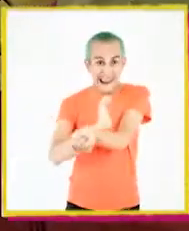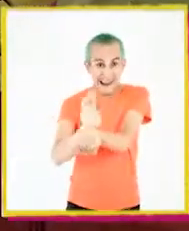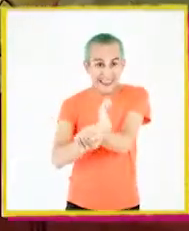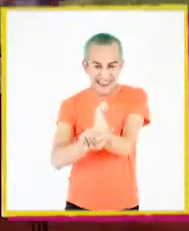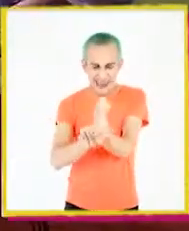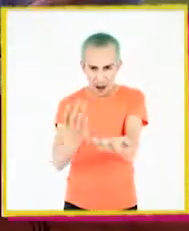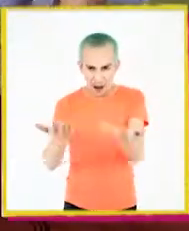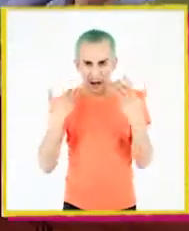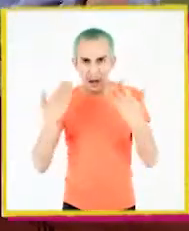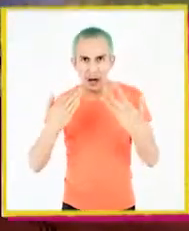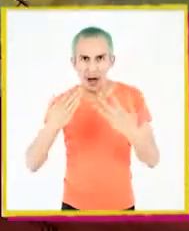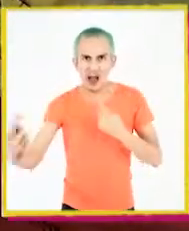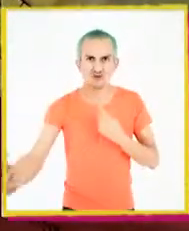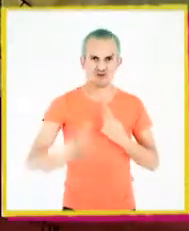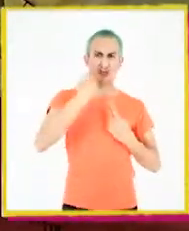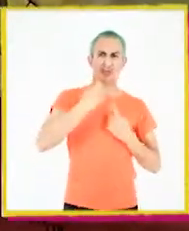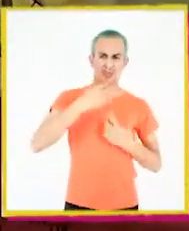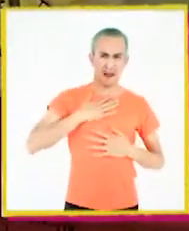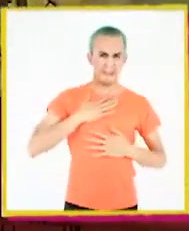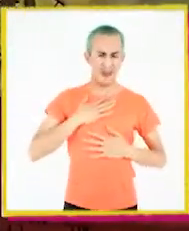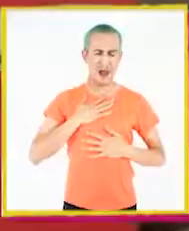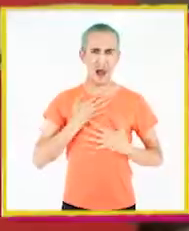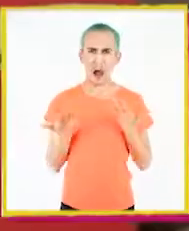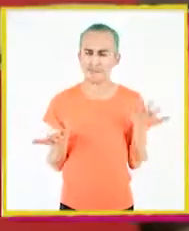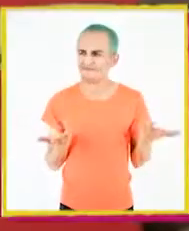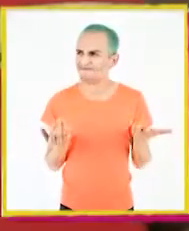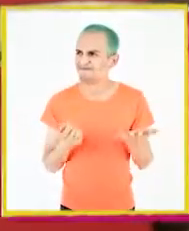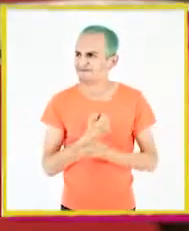energía del calor estuviera en contra mía.